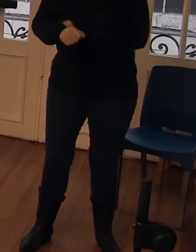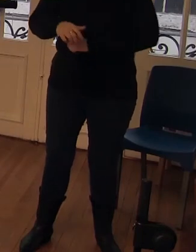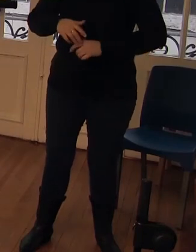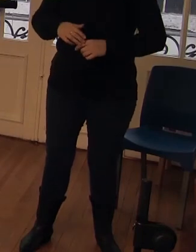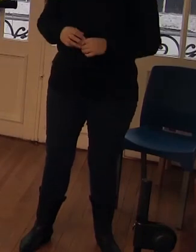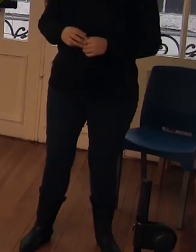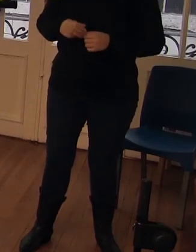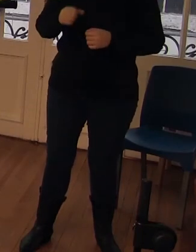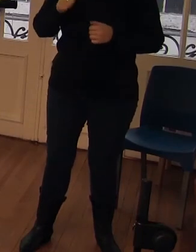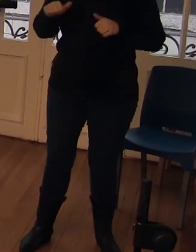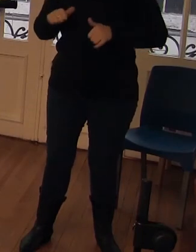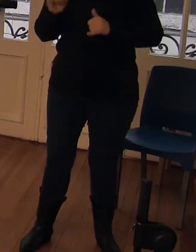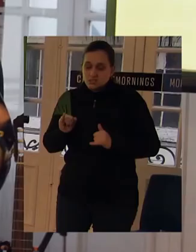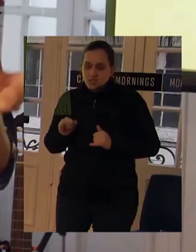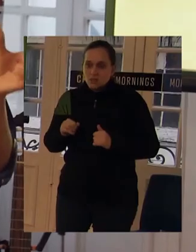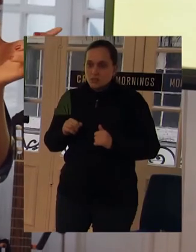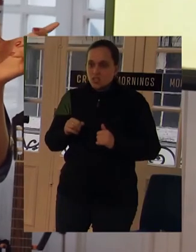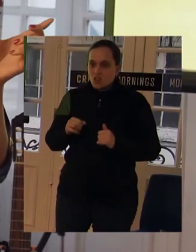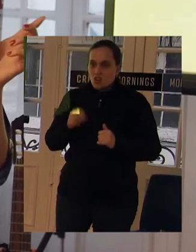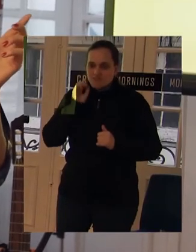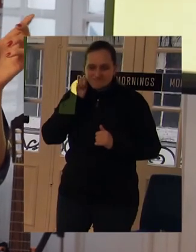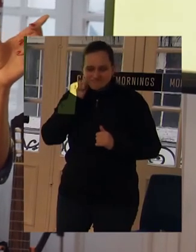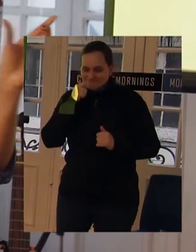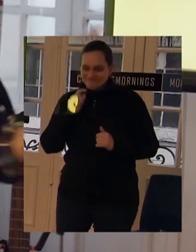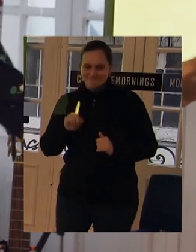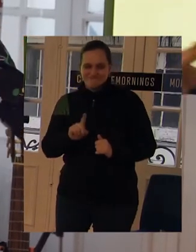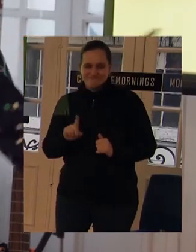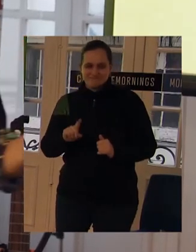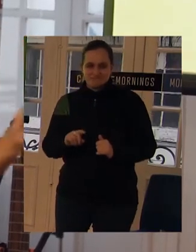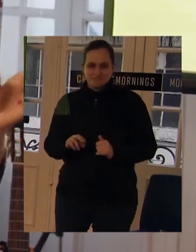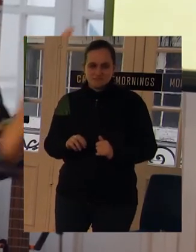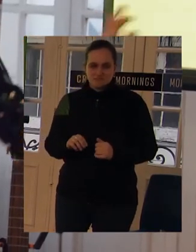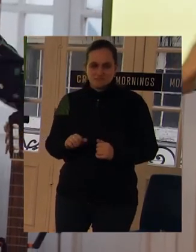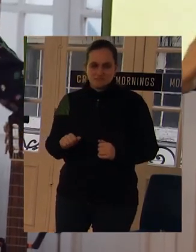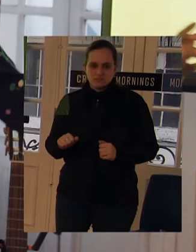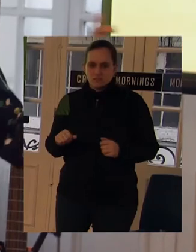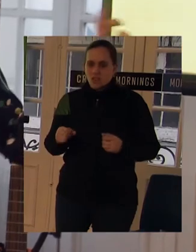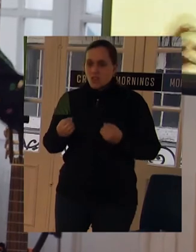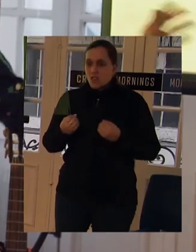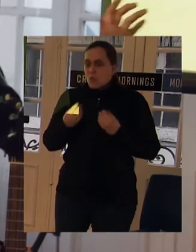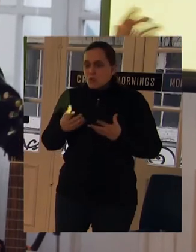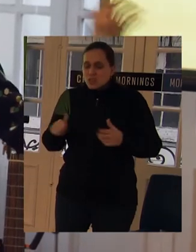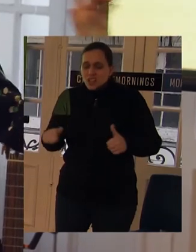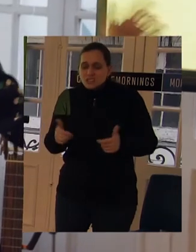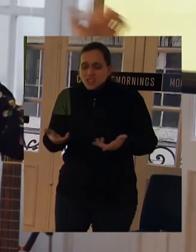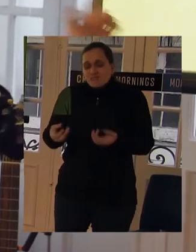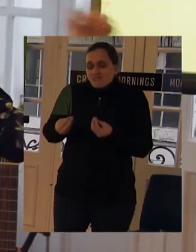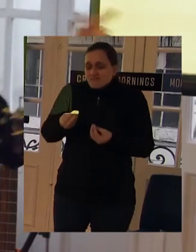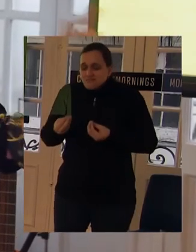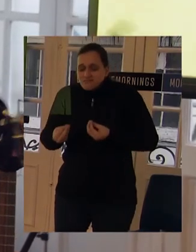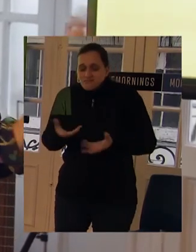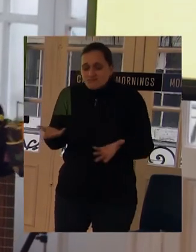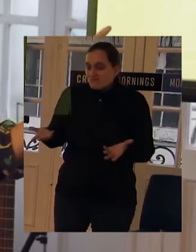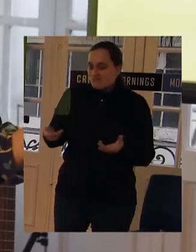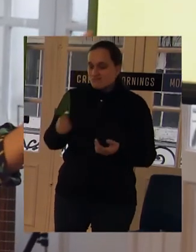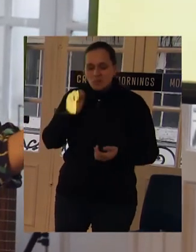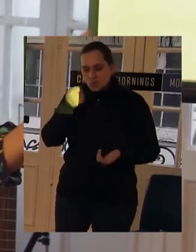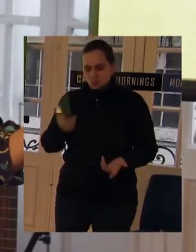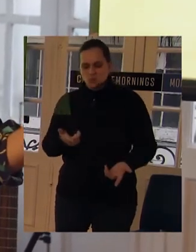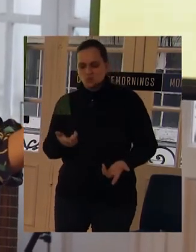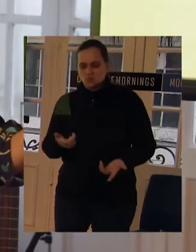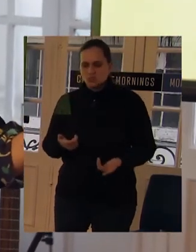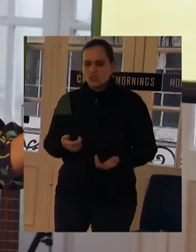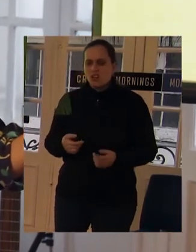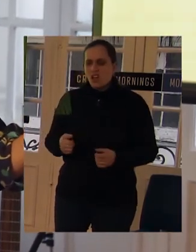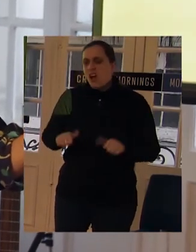Eventualmente lo haré, pero quiero decir, mi combustible y mi energía es mucho mayor cuando yo conecto con lo que